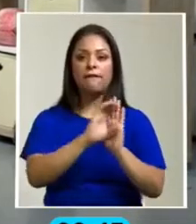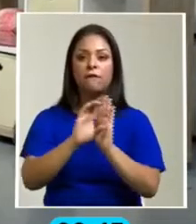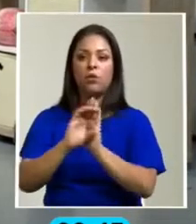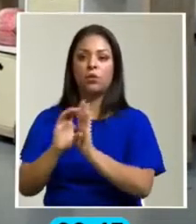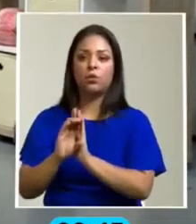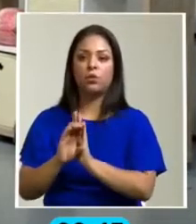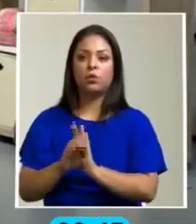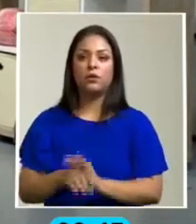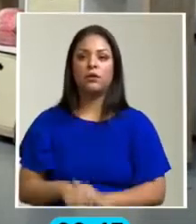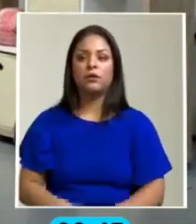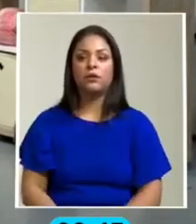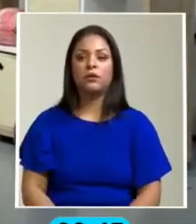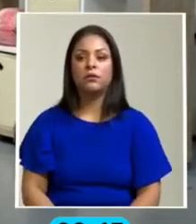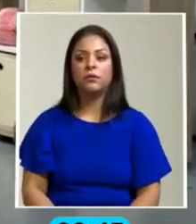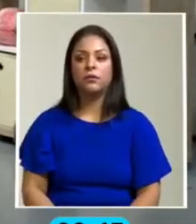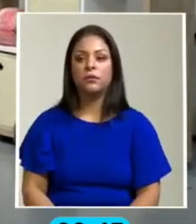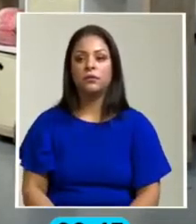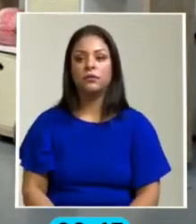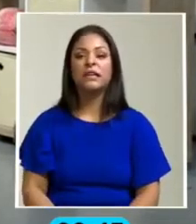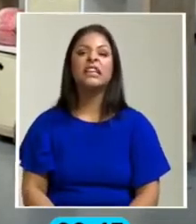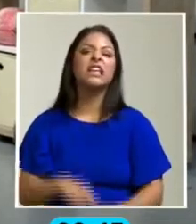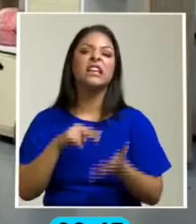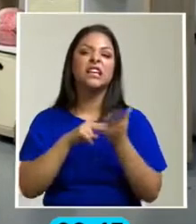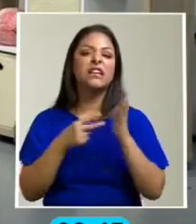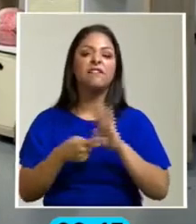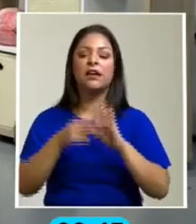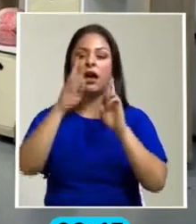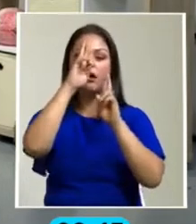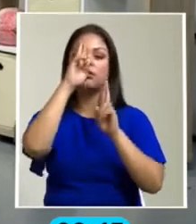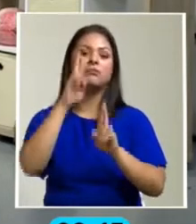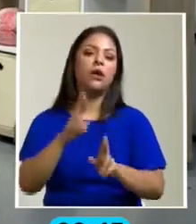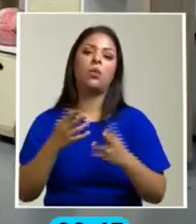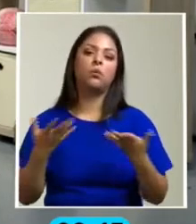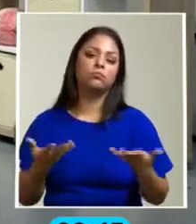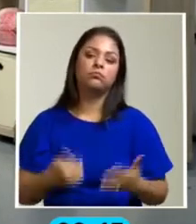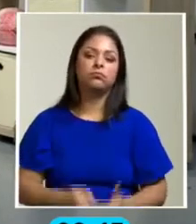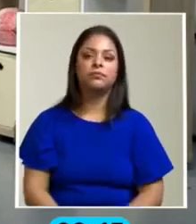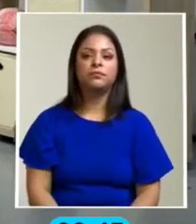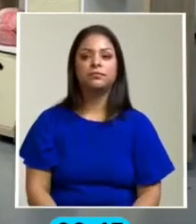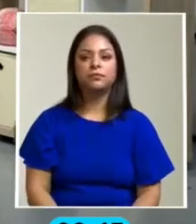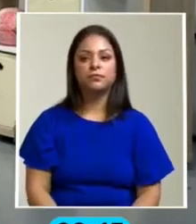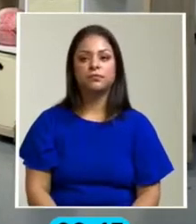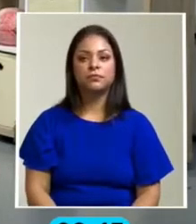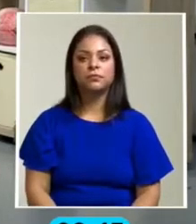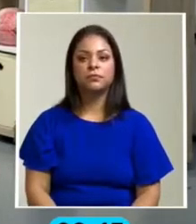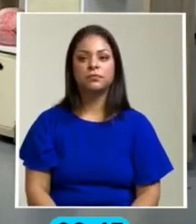lo pone. ¿Y qué significa respeto, Ángel?